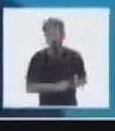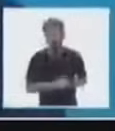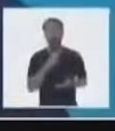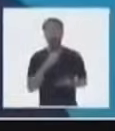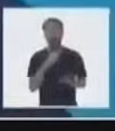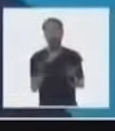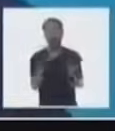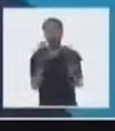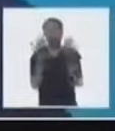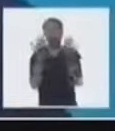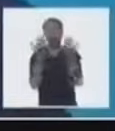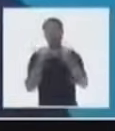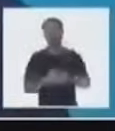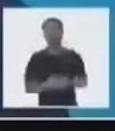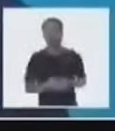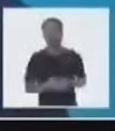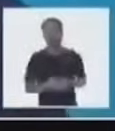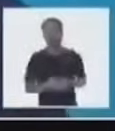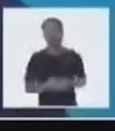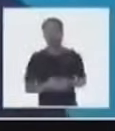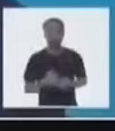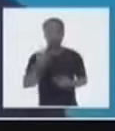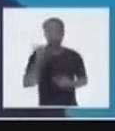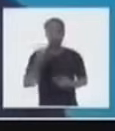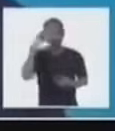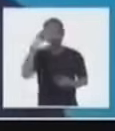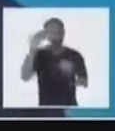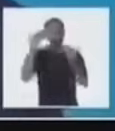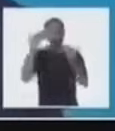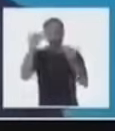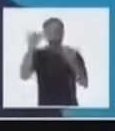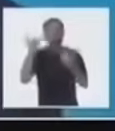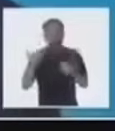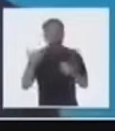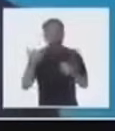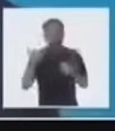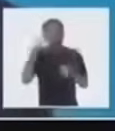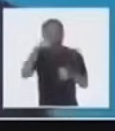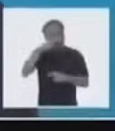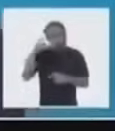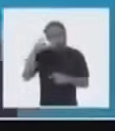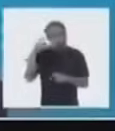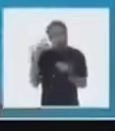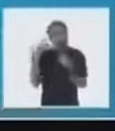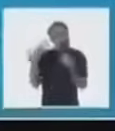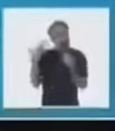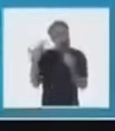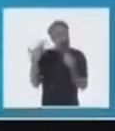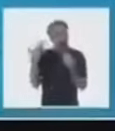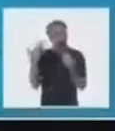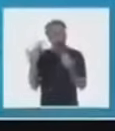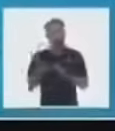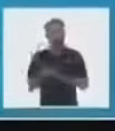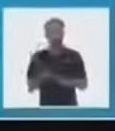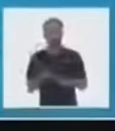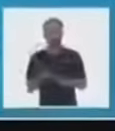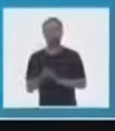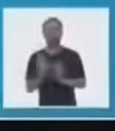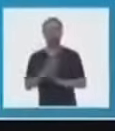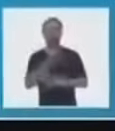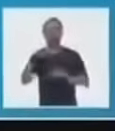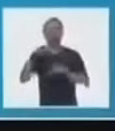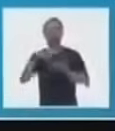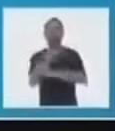demos apoyo político. No, apoyo político no. Puedes darle libertad de acción. Sí, yo le quiero preguntar respecto a eso porque en el debate presidencial incluso Sergio